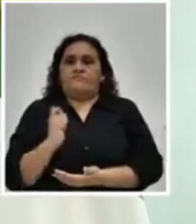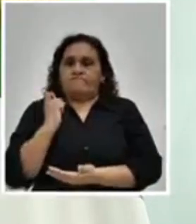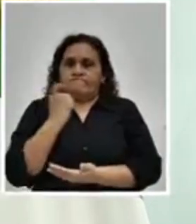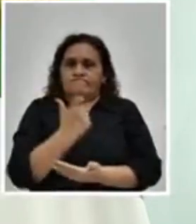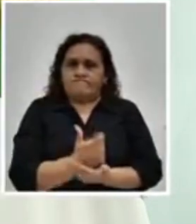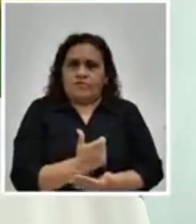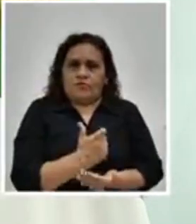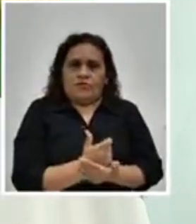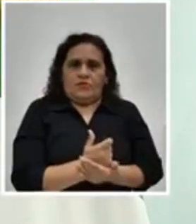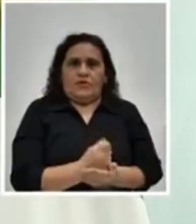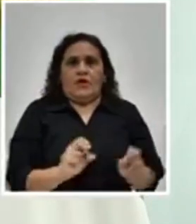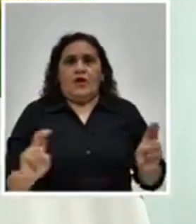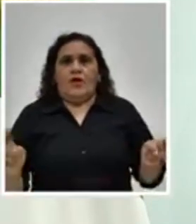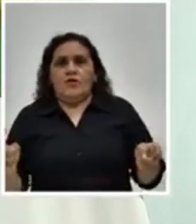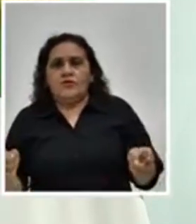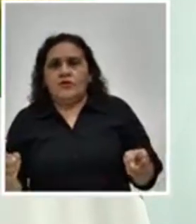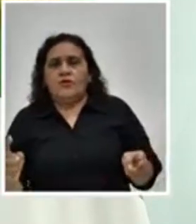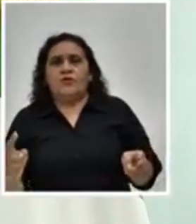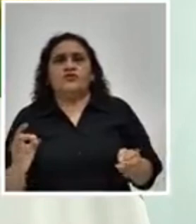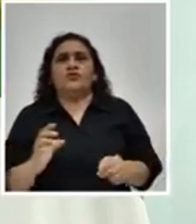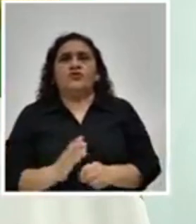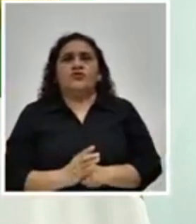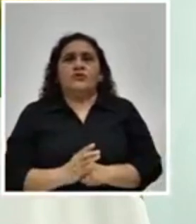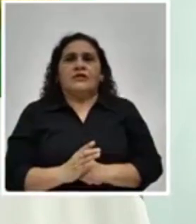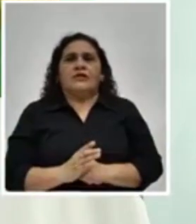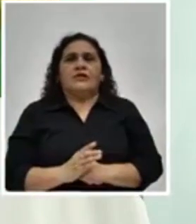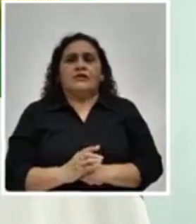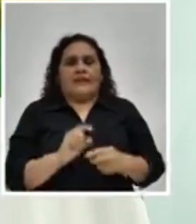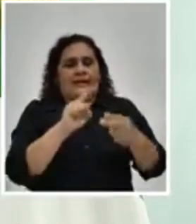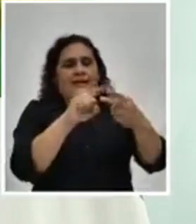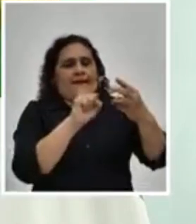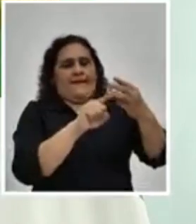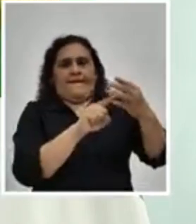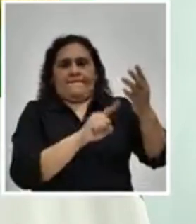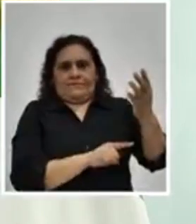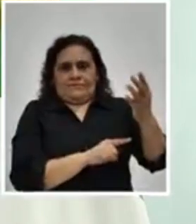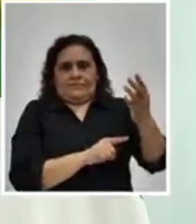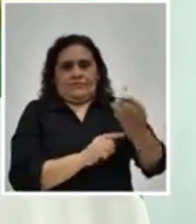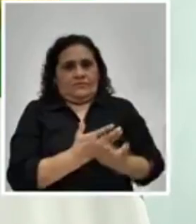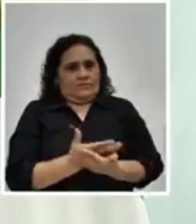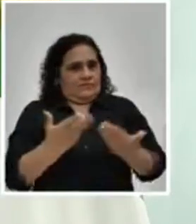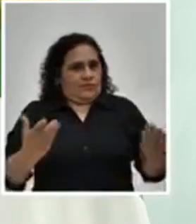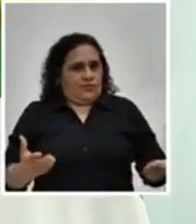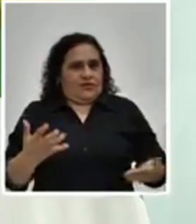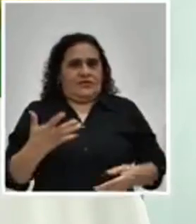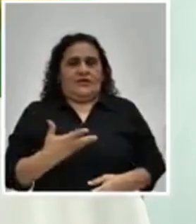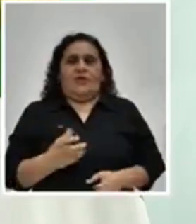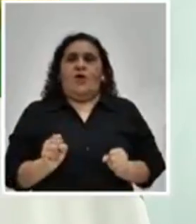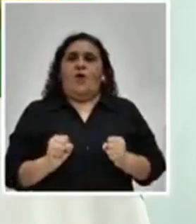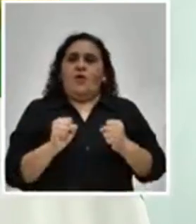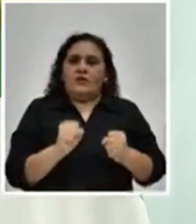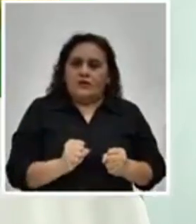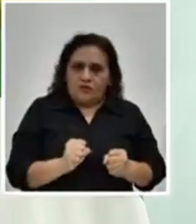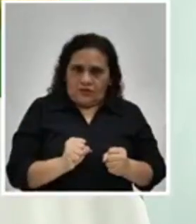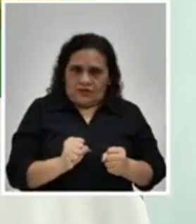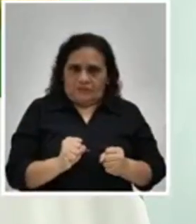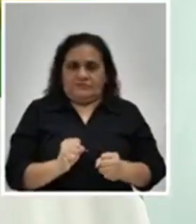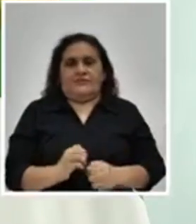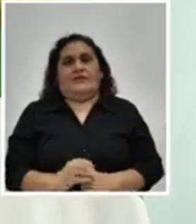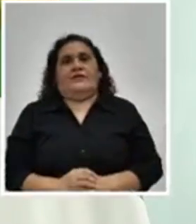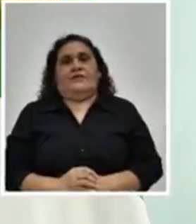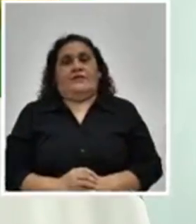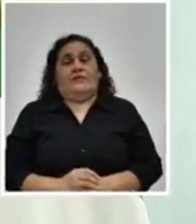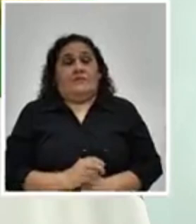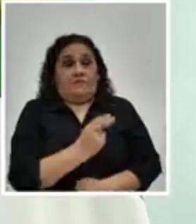aquellos negocios que operaban fuera de la normatividad y que actualmente ofrecen una seguridad y garantía para